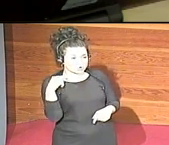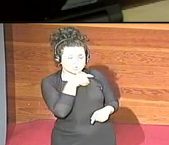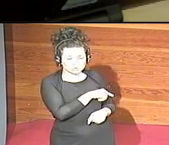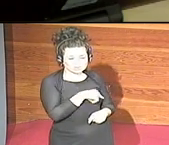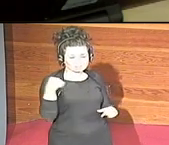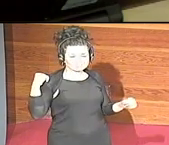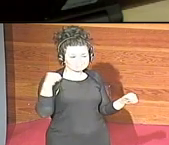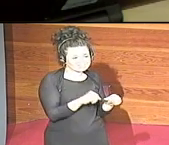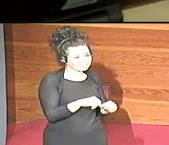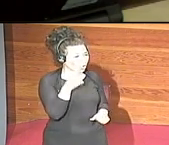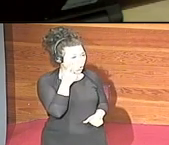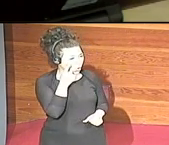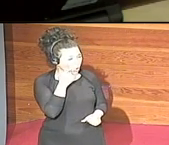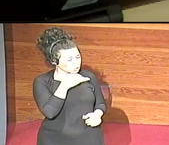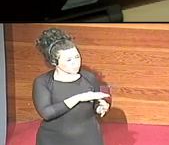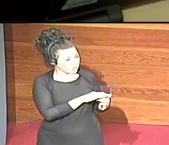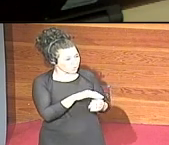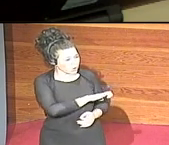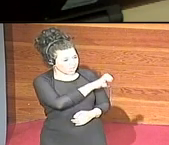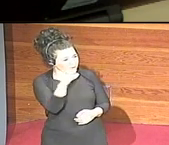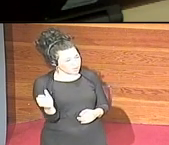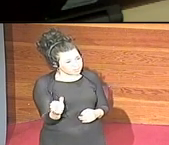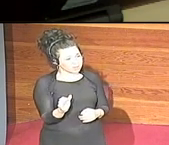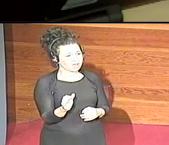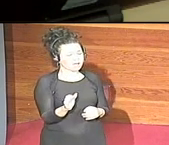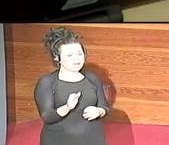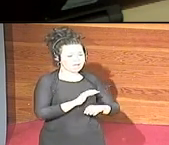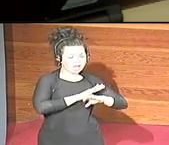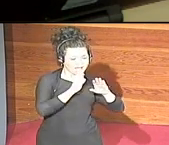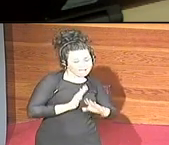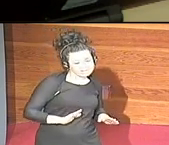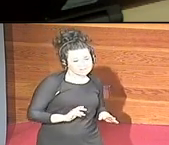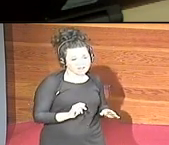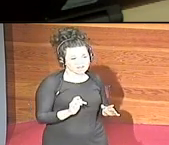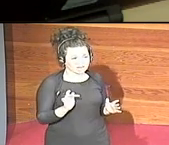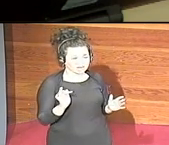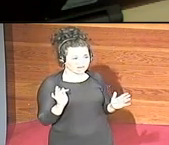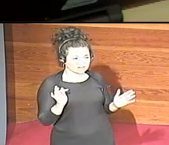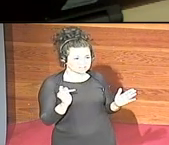a que la Unión Europea al final llegue a una especie